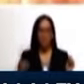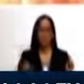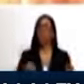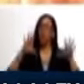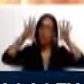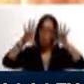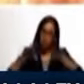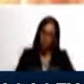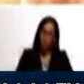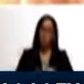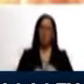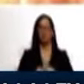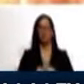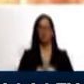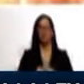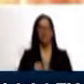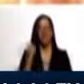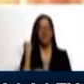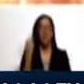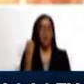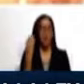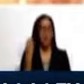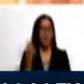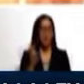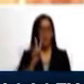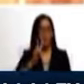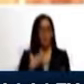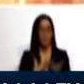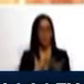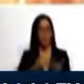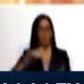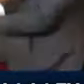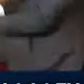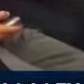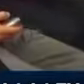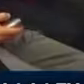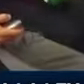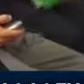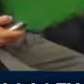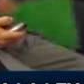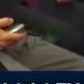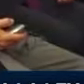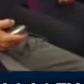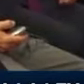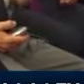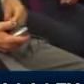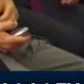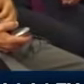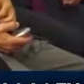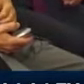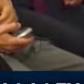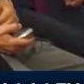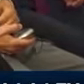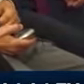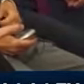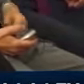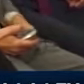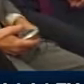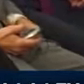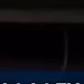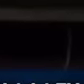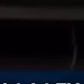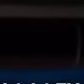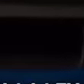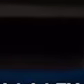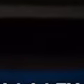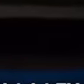vía de de Lula Ah un esfuerzo para negociar la salida de